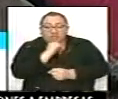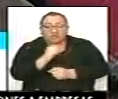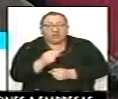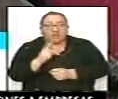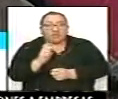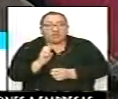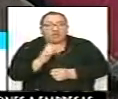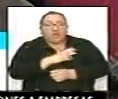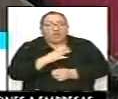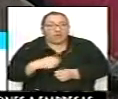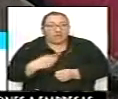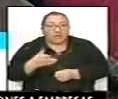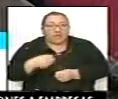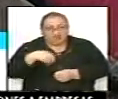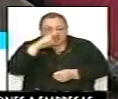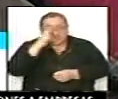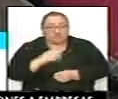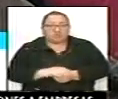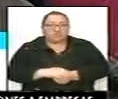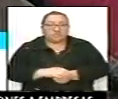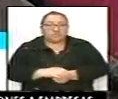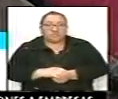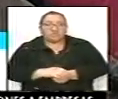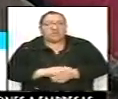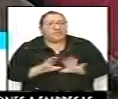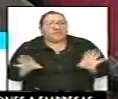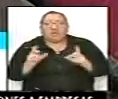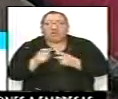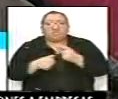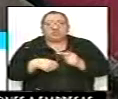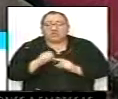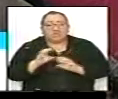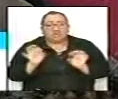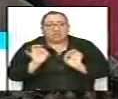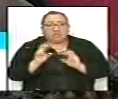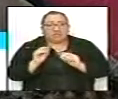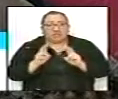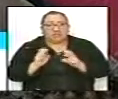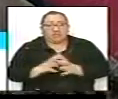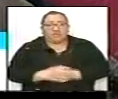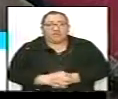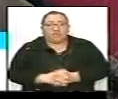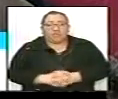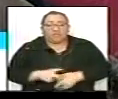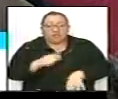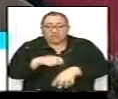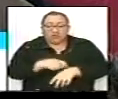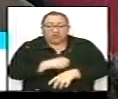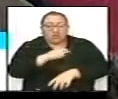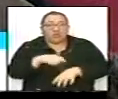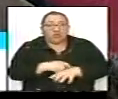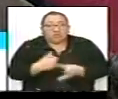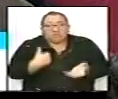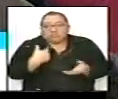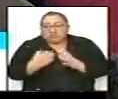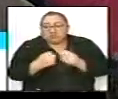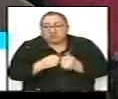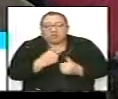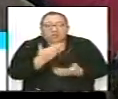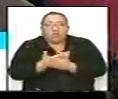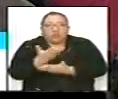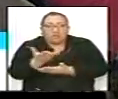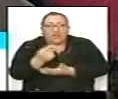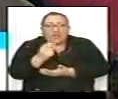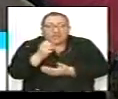de gobernabilidad en el país. No, ninguno de los parlamentarios estamos hablando de ese tema. Horas de horas estamos hablando de